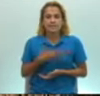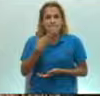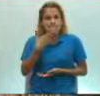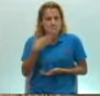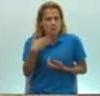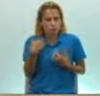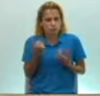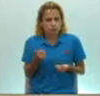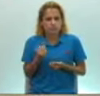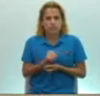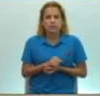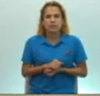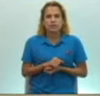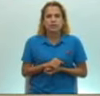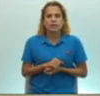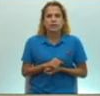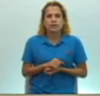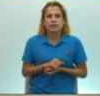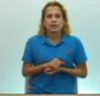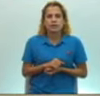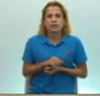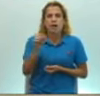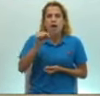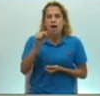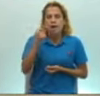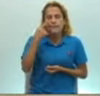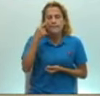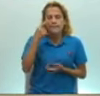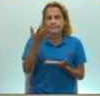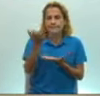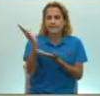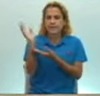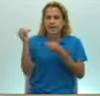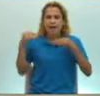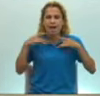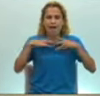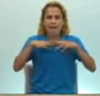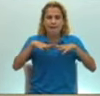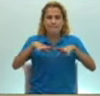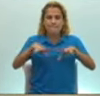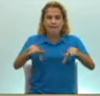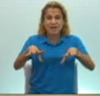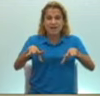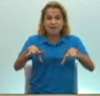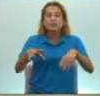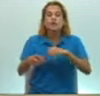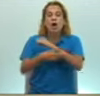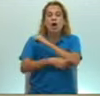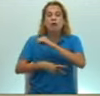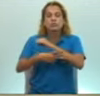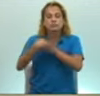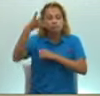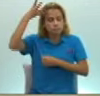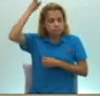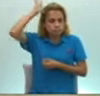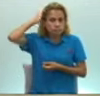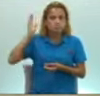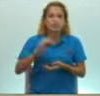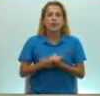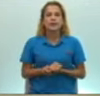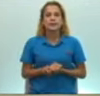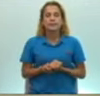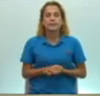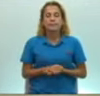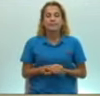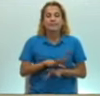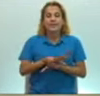este desarrollo. Me gustaría que a partir de ahora pudieran apreciar este mapa que ilustra la expansión mayor que obtuvo el imperio. Fíjense cómo